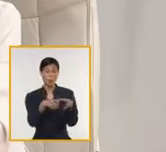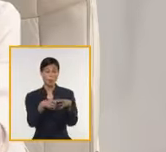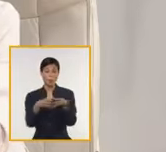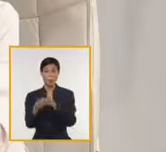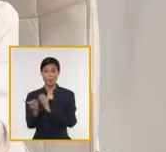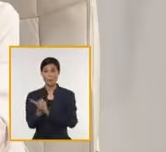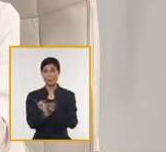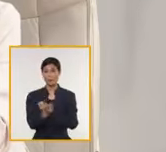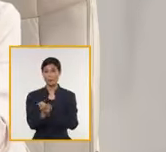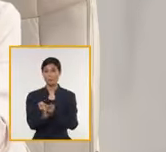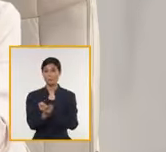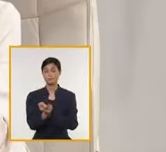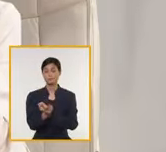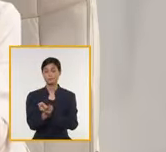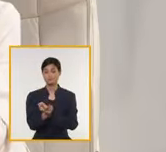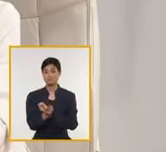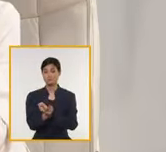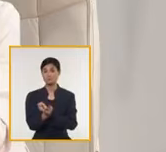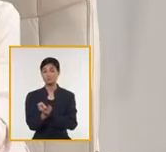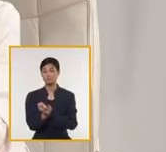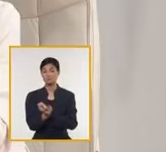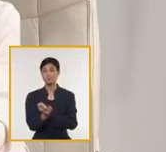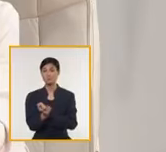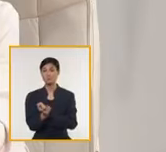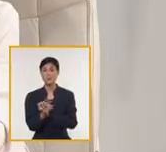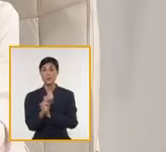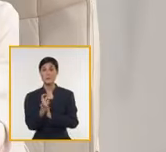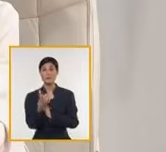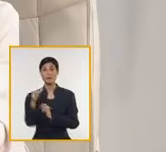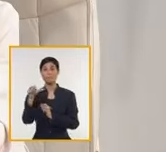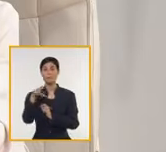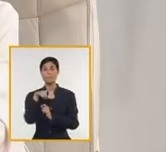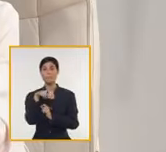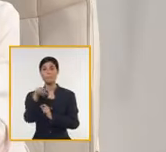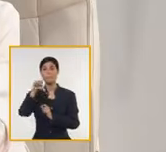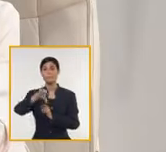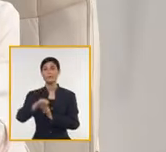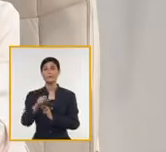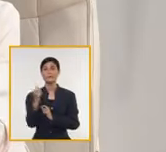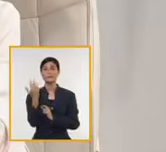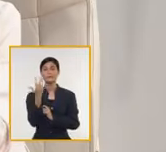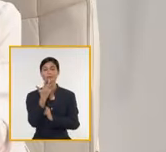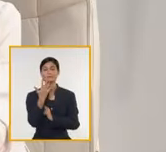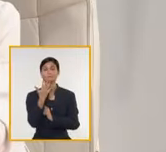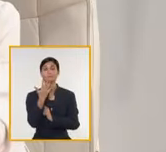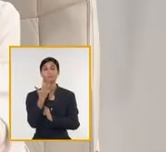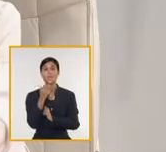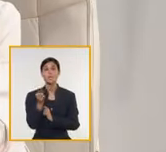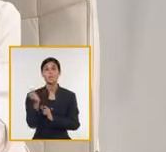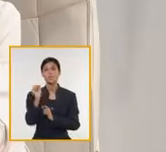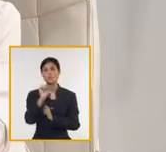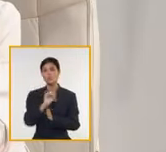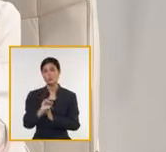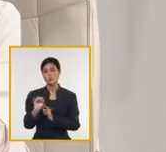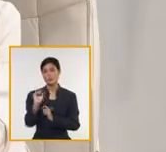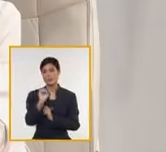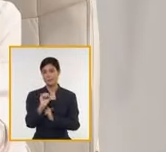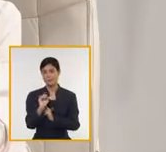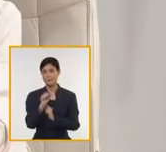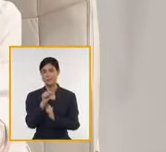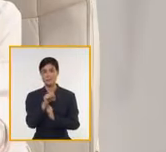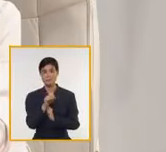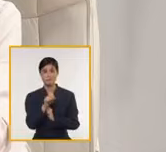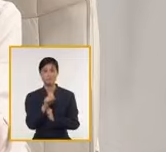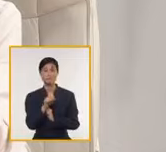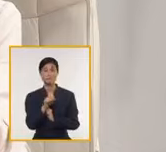o de las izquierdas. El principal perdedor, el movimiento al socialismo, debido a